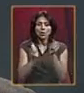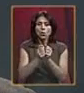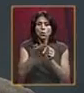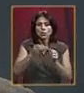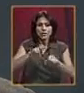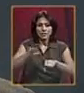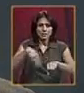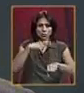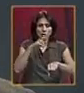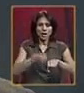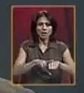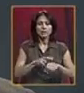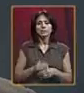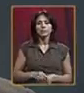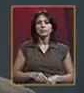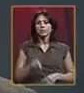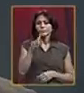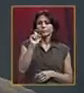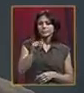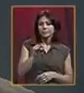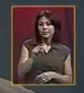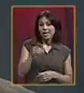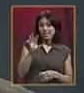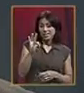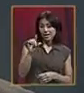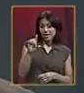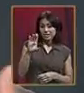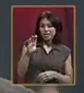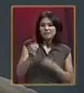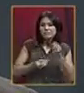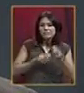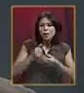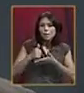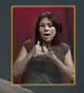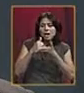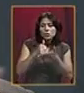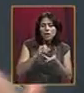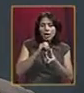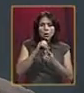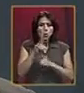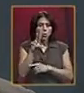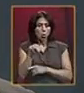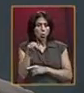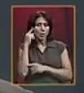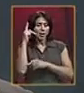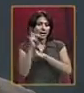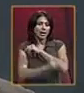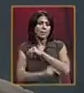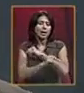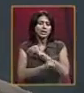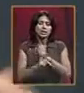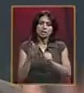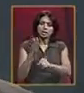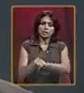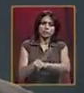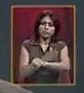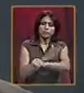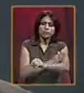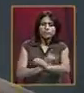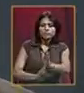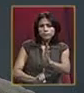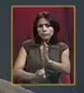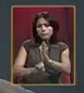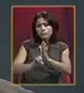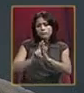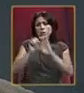medida el TLC va a ayudar o no a que el país crezca, se desarrolle, pueda generar más riqueza y